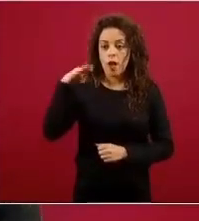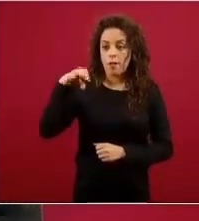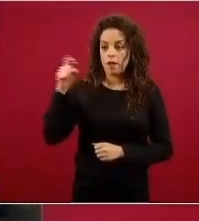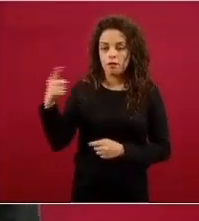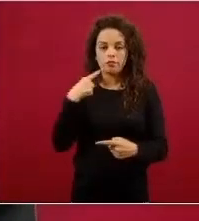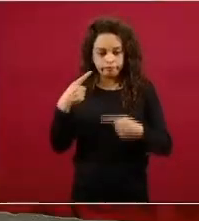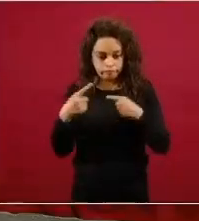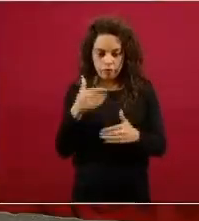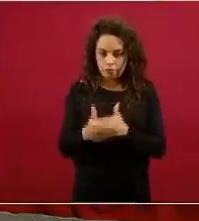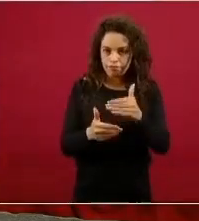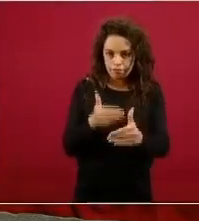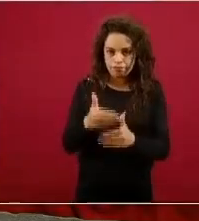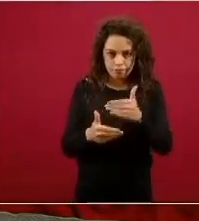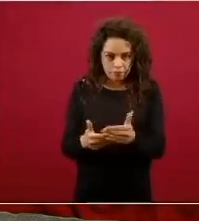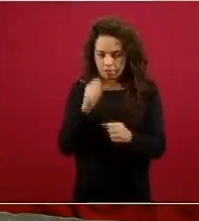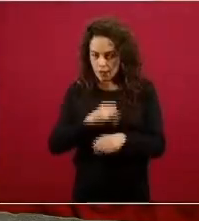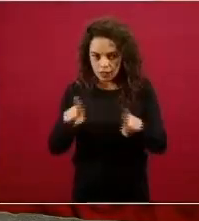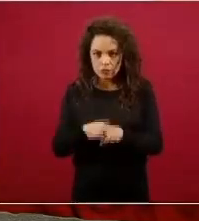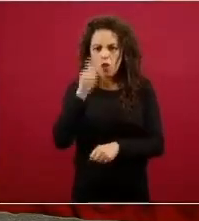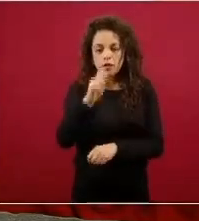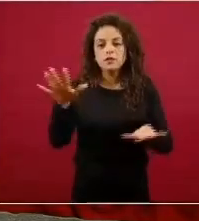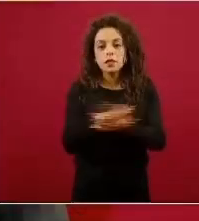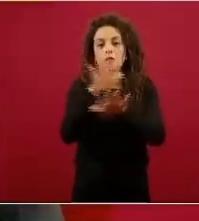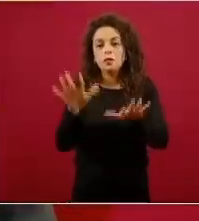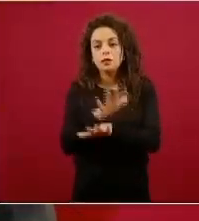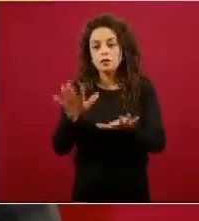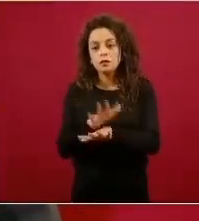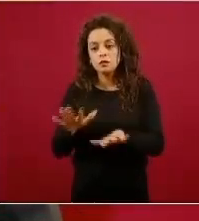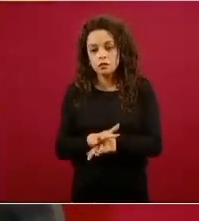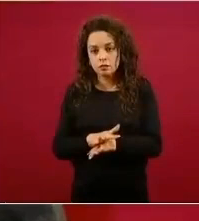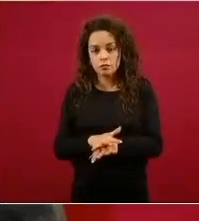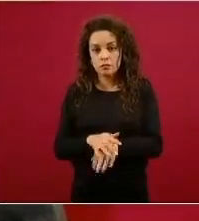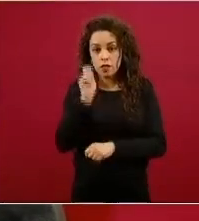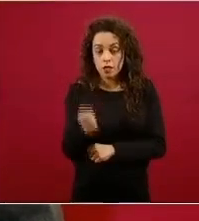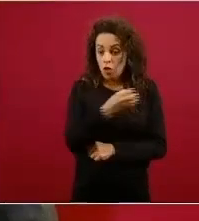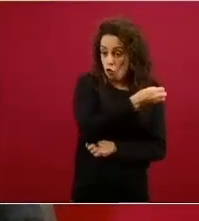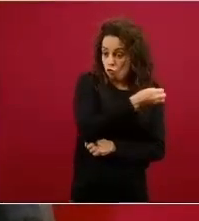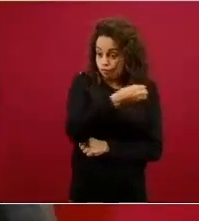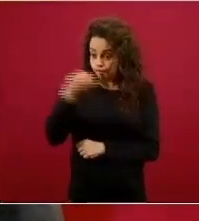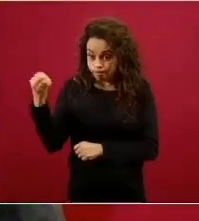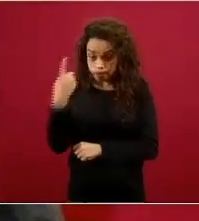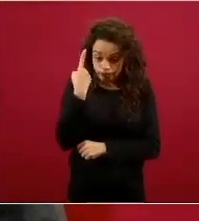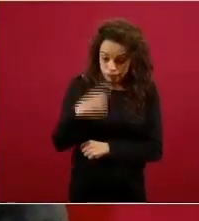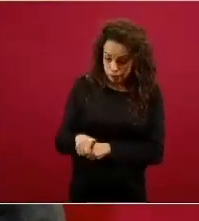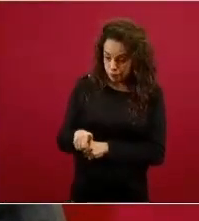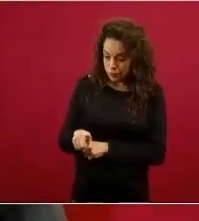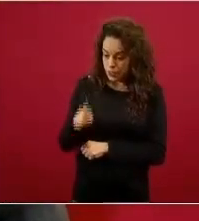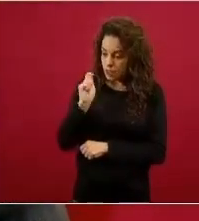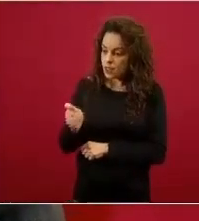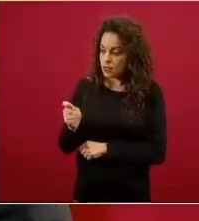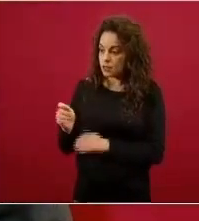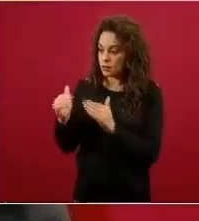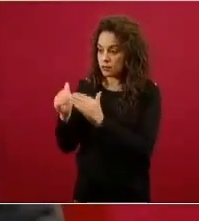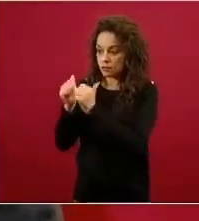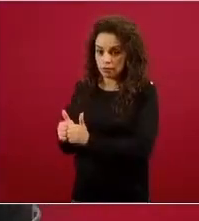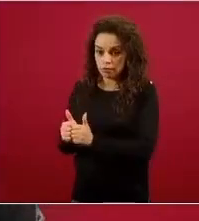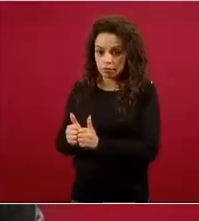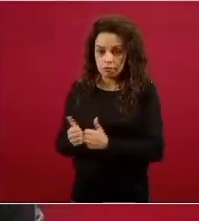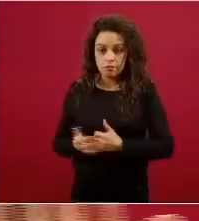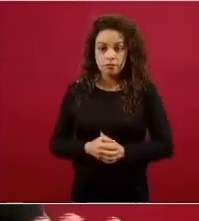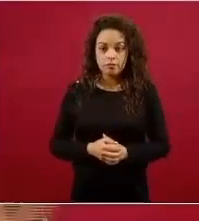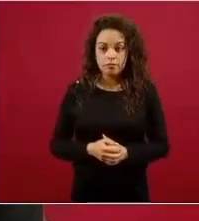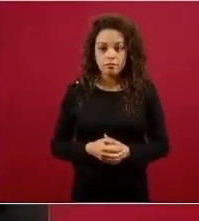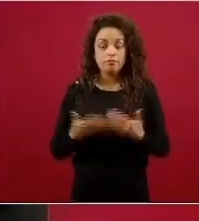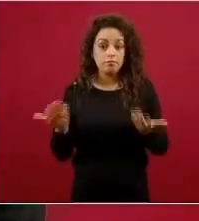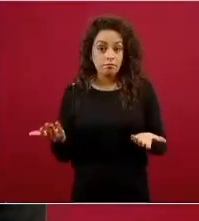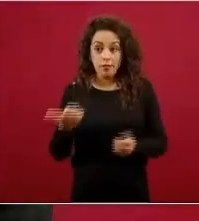Salud, son las distintas modificaciones de confinamientos estrictos. Yo creo que el planteamiento de que todos se queden 6 semanas en su casa es, desde luego, una